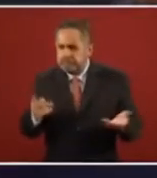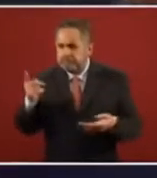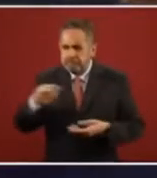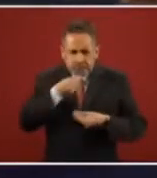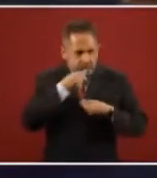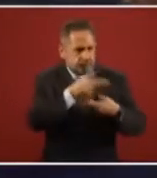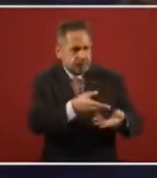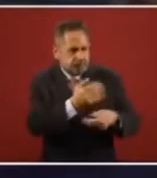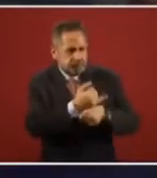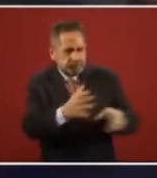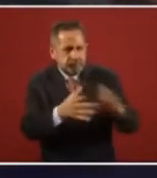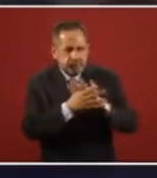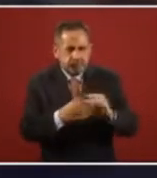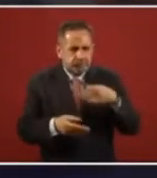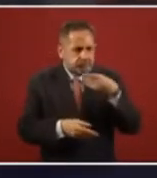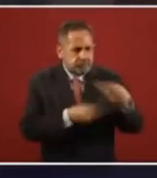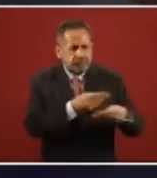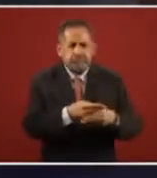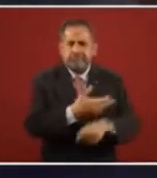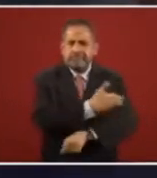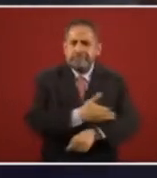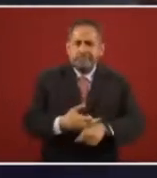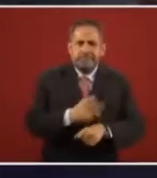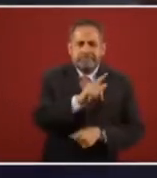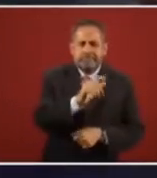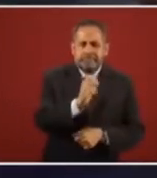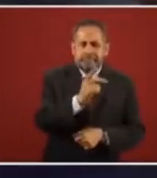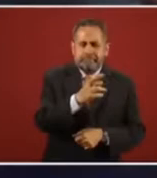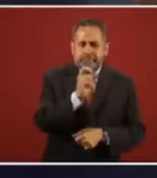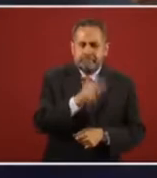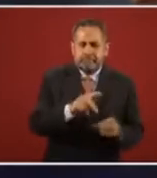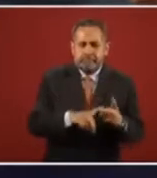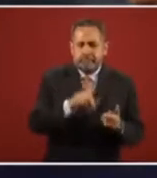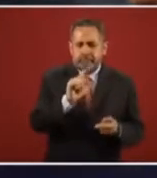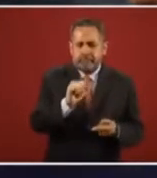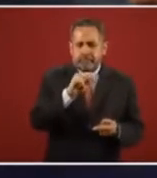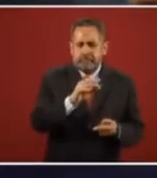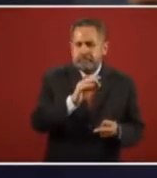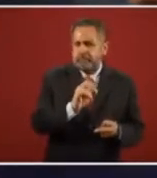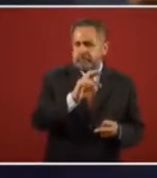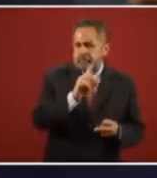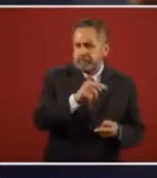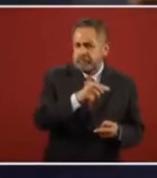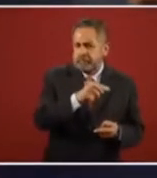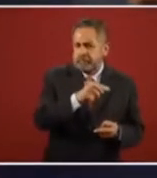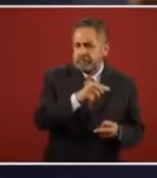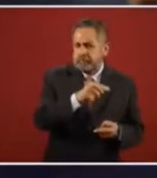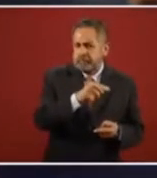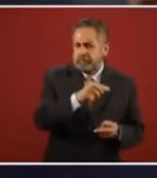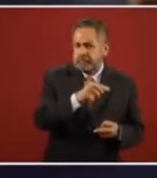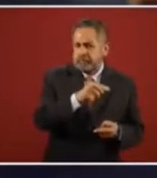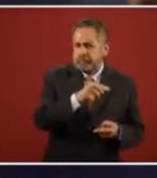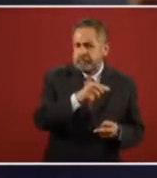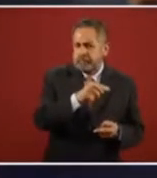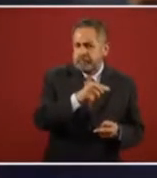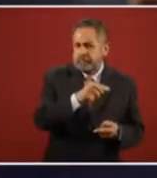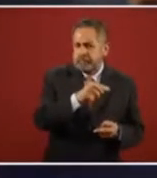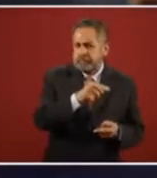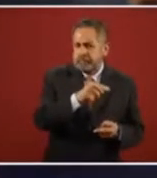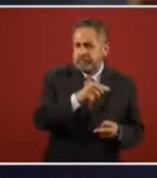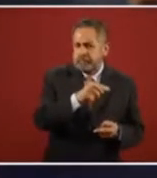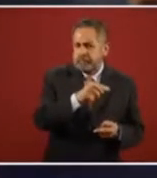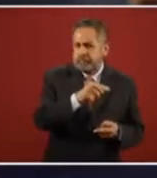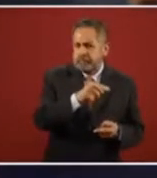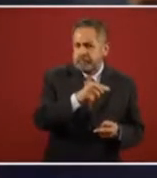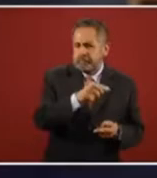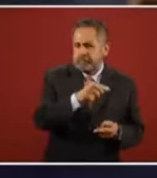importantes en las orillas de varonil and four y si es así pues si nos podría compartir algo de sus avances en 715 many